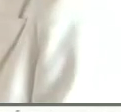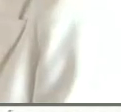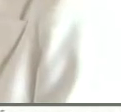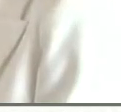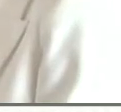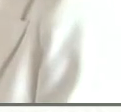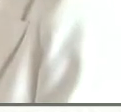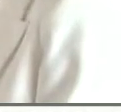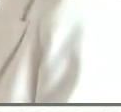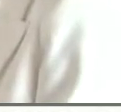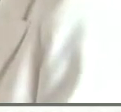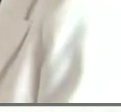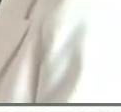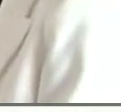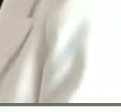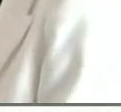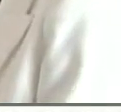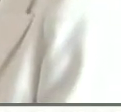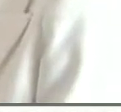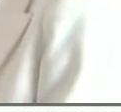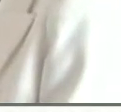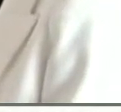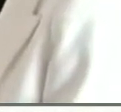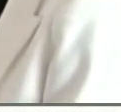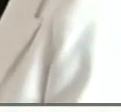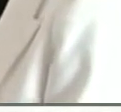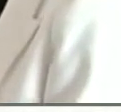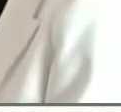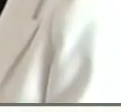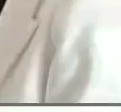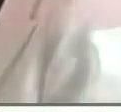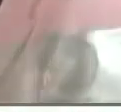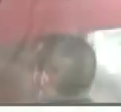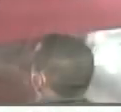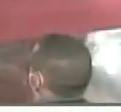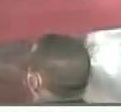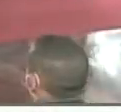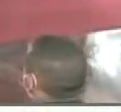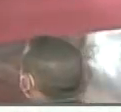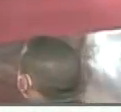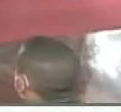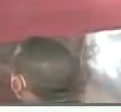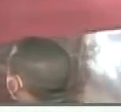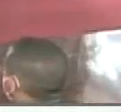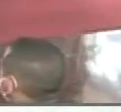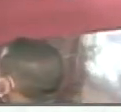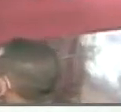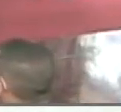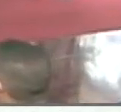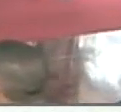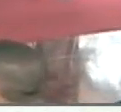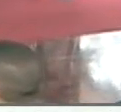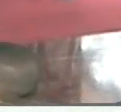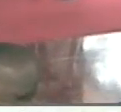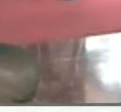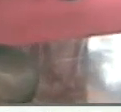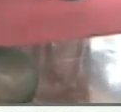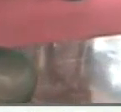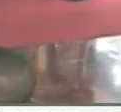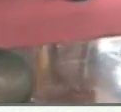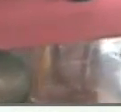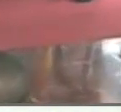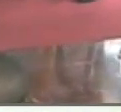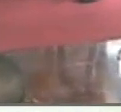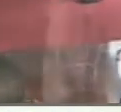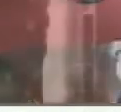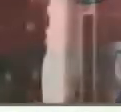estado mayor conjunto de la fuerza armada nacional bolivariana general en jefe almirante al jefe mayores generales almirantes